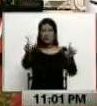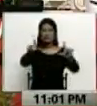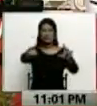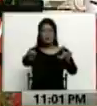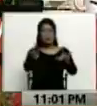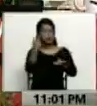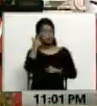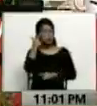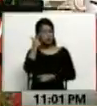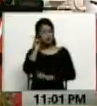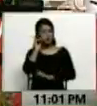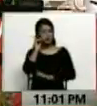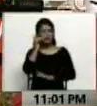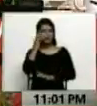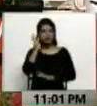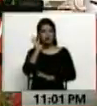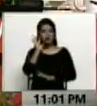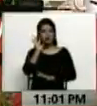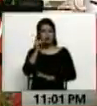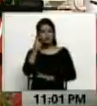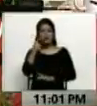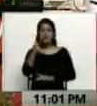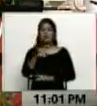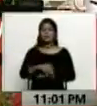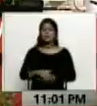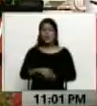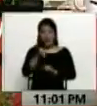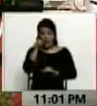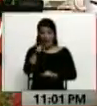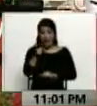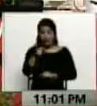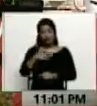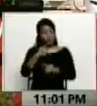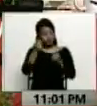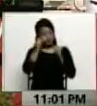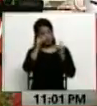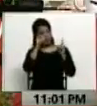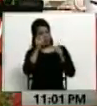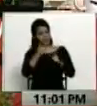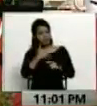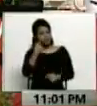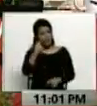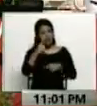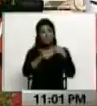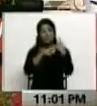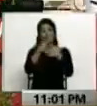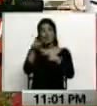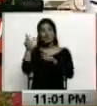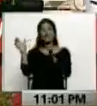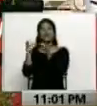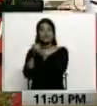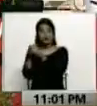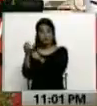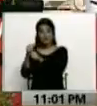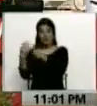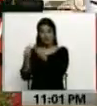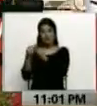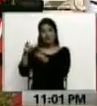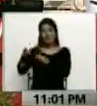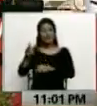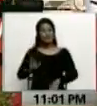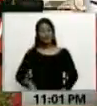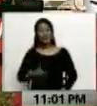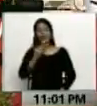qué qué canal fue de verdad seguramente en la pantalla salale y me llamó la atención pero después esto Esta gente que trabaja